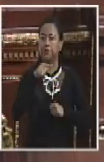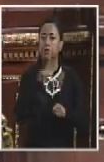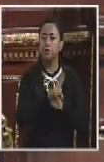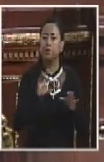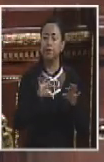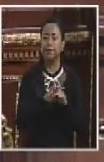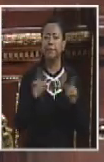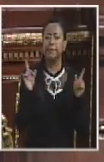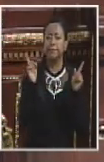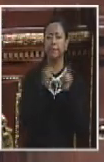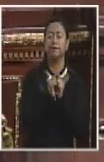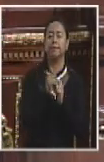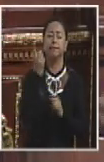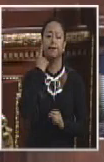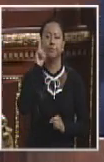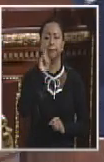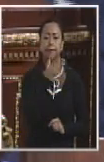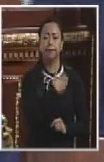diputada presidenta.